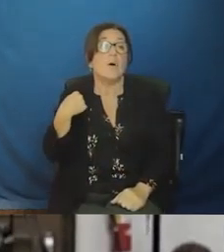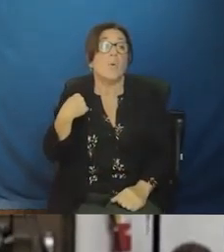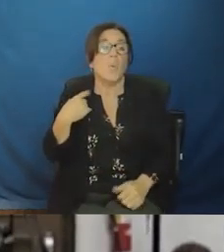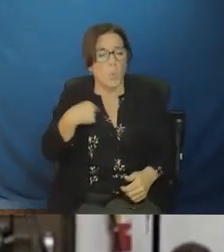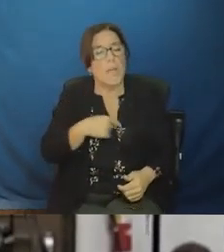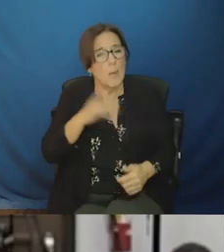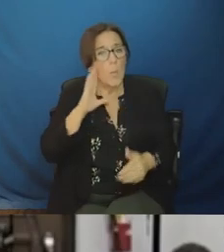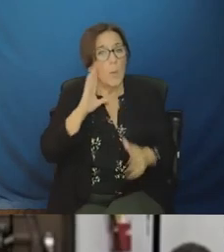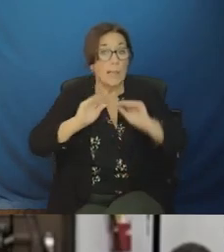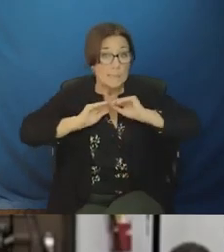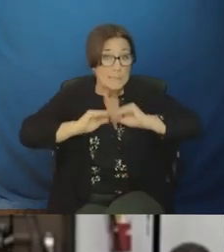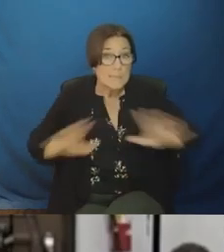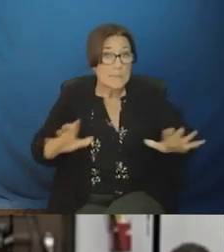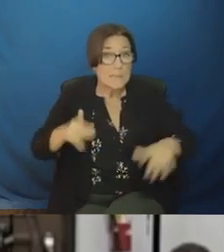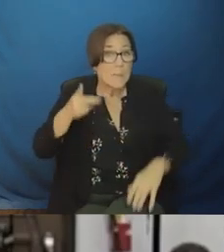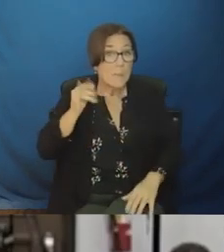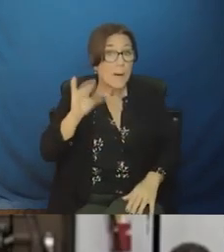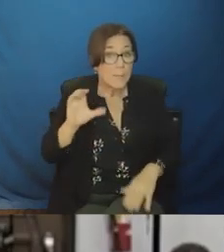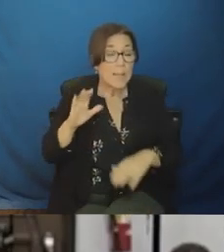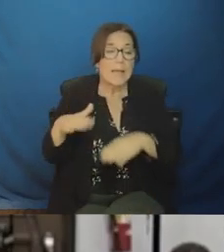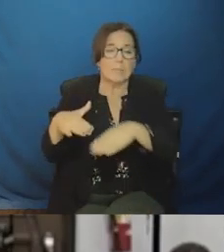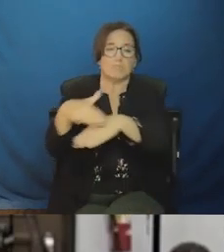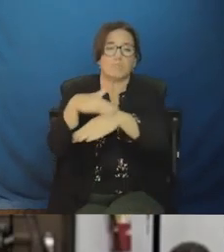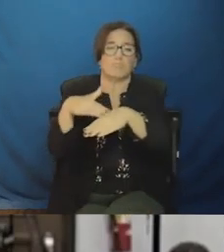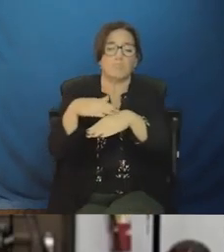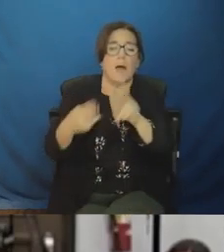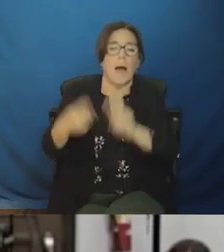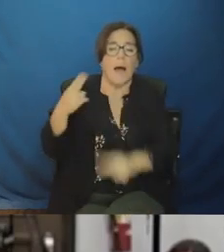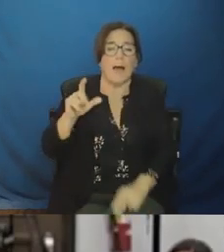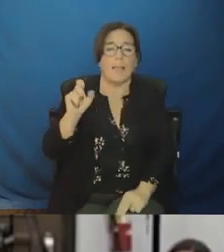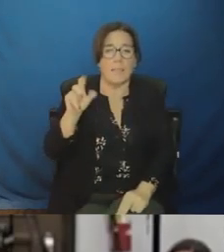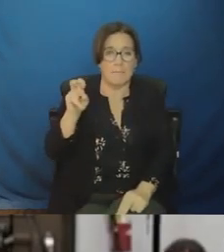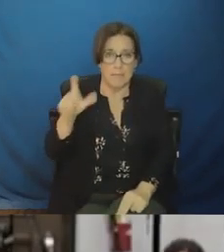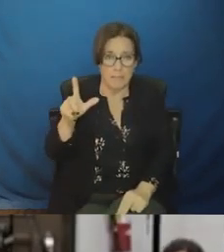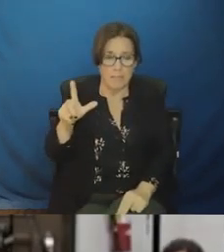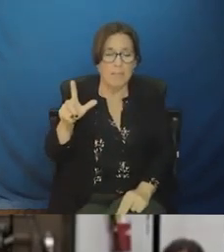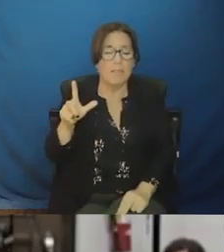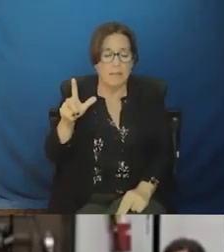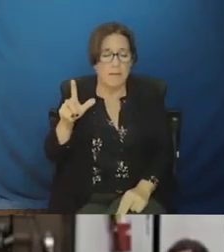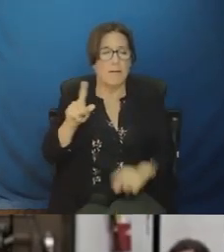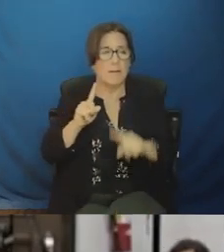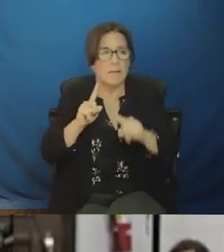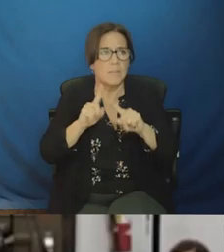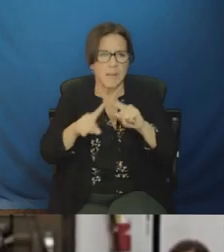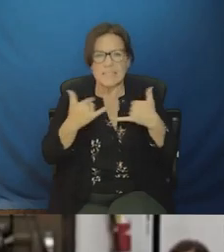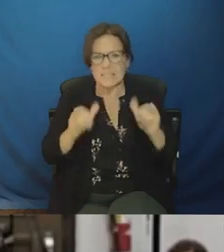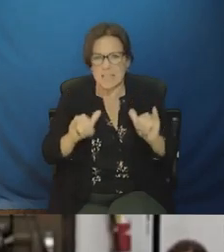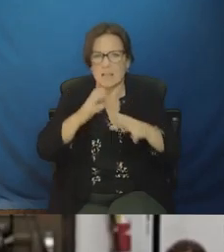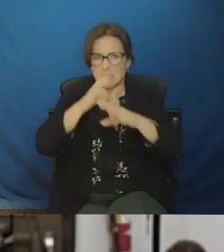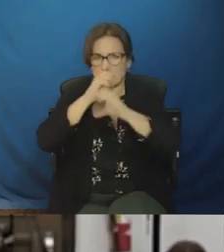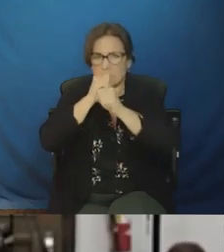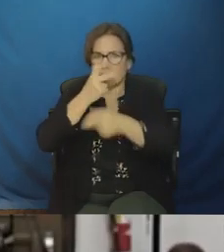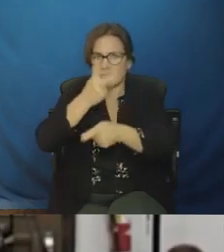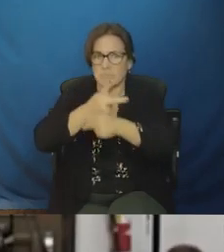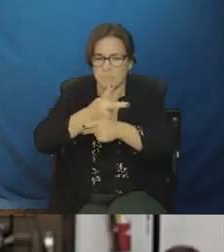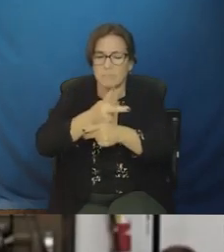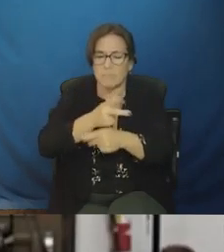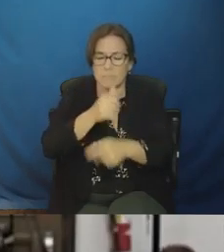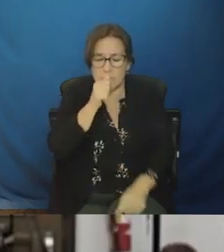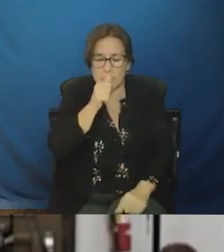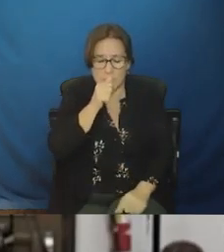nosotros no vamos a hacerlo público famosas no lo podemos hacer público por razones de anonimidad y de